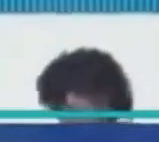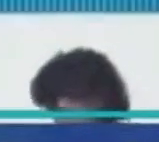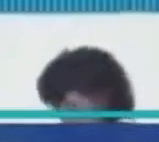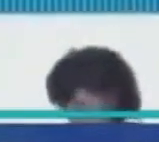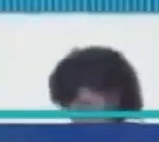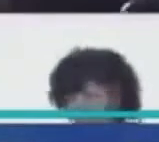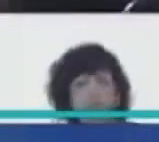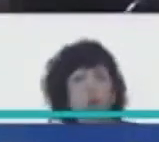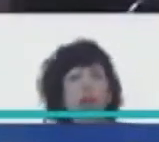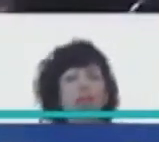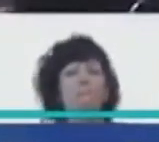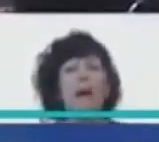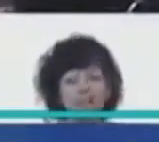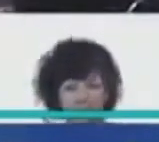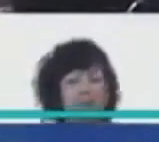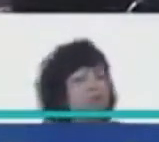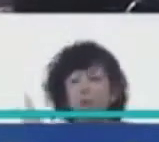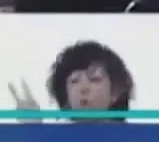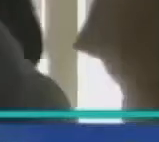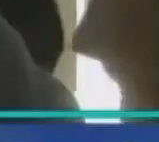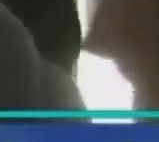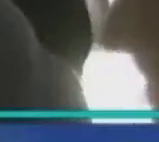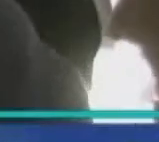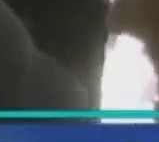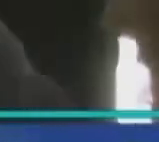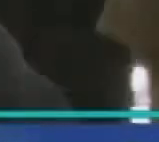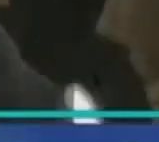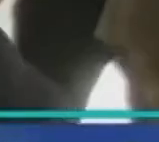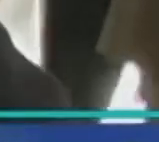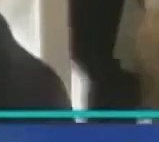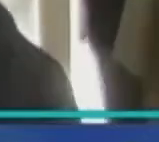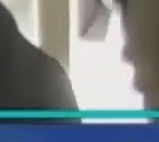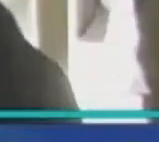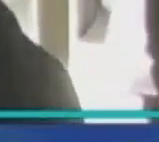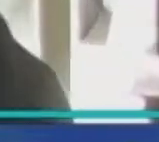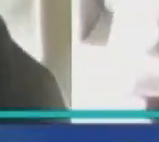hacia un camino de unidad, como propone Sergio Massa. Hay un montón de radicales